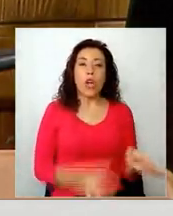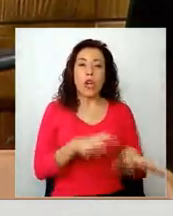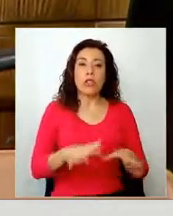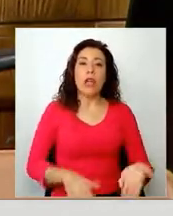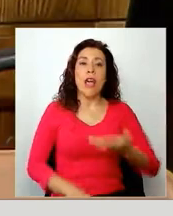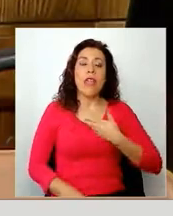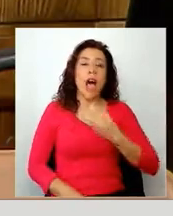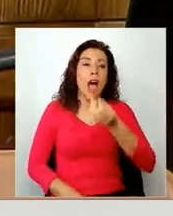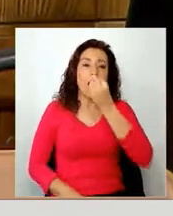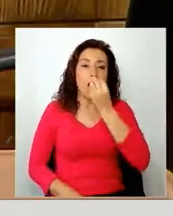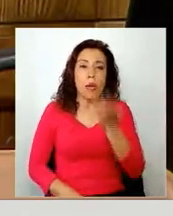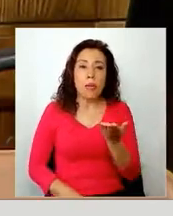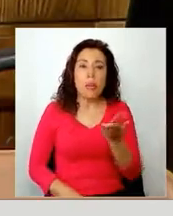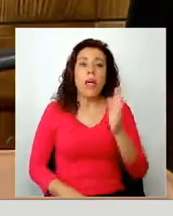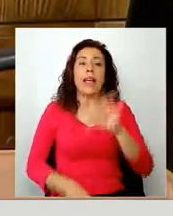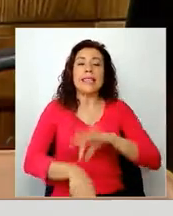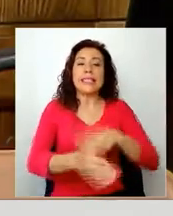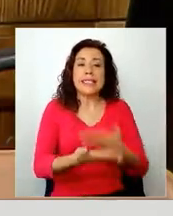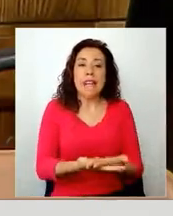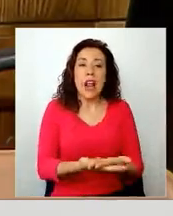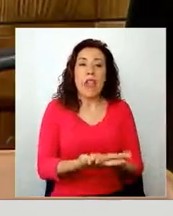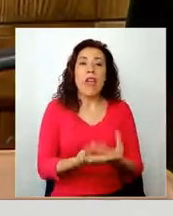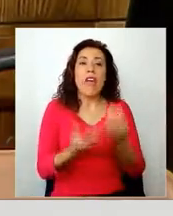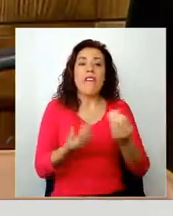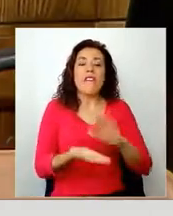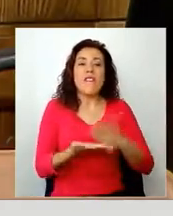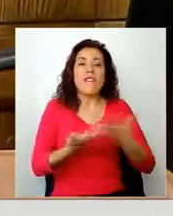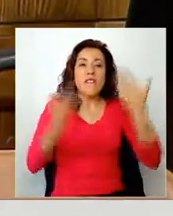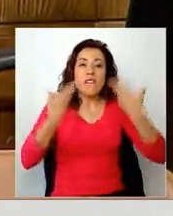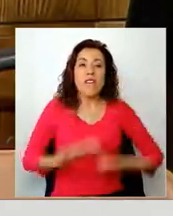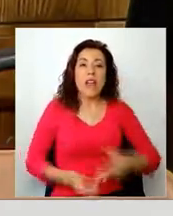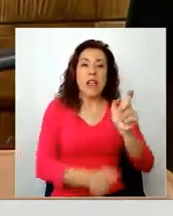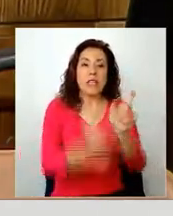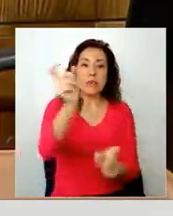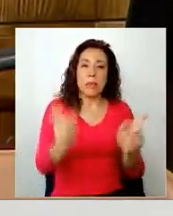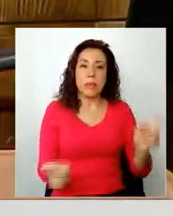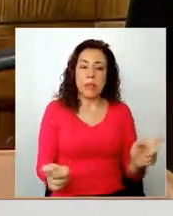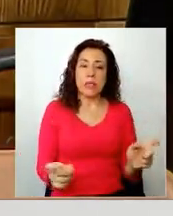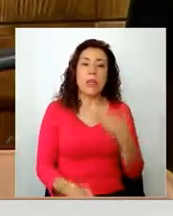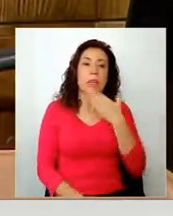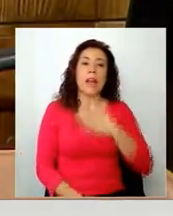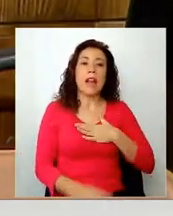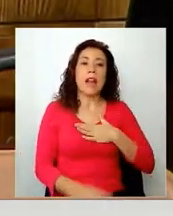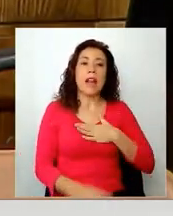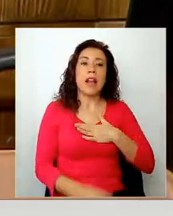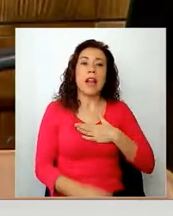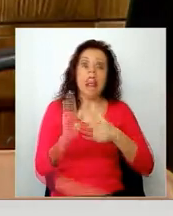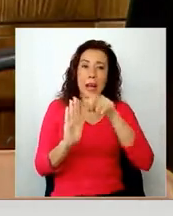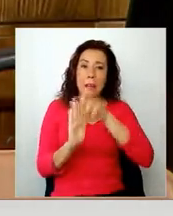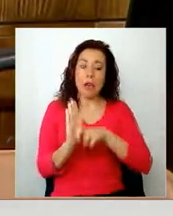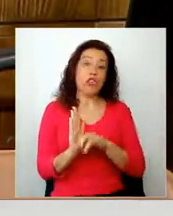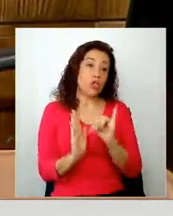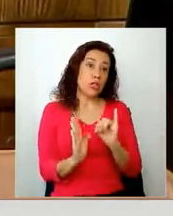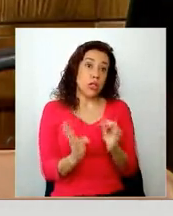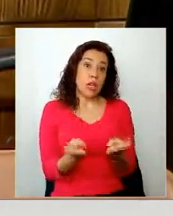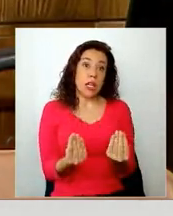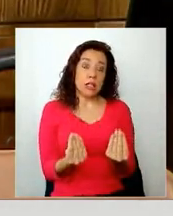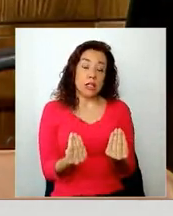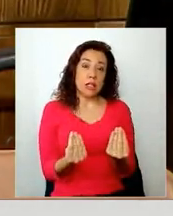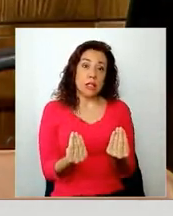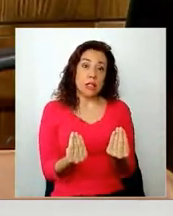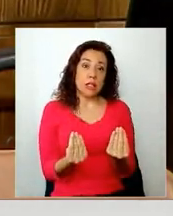salud y bienestar a la población recalcar que si bien este proyecto es necesario debemos recordar